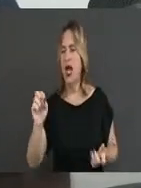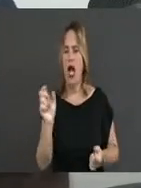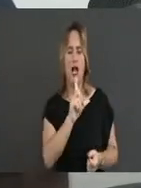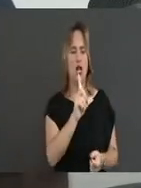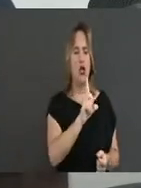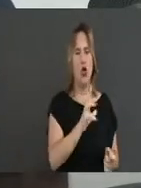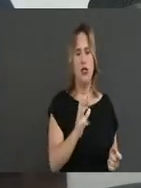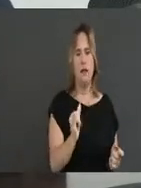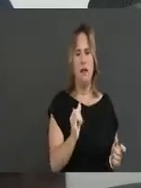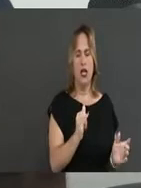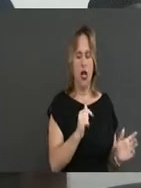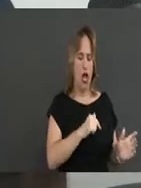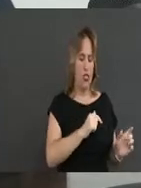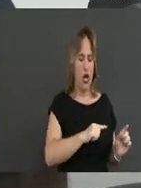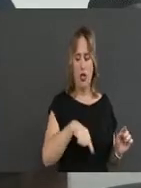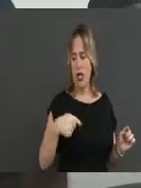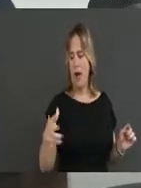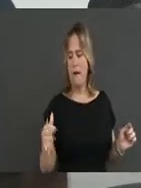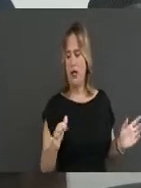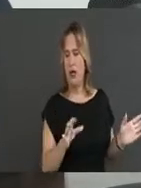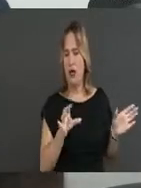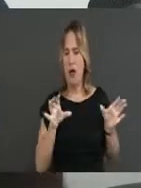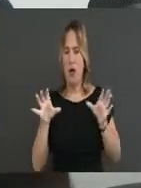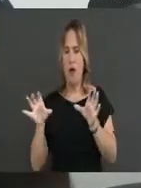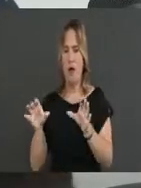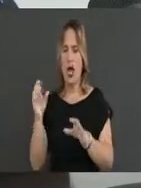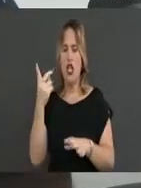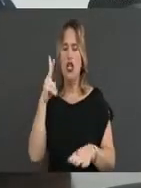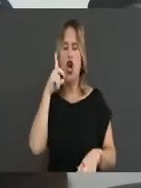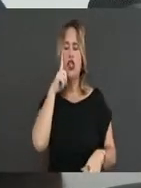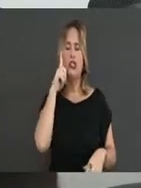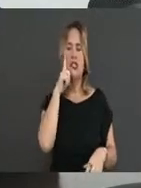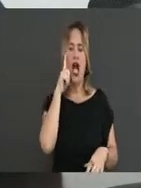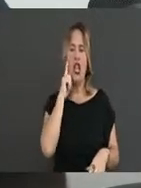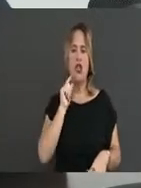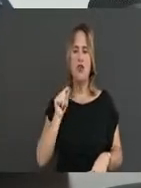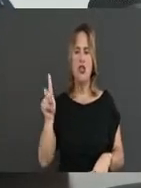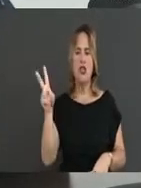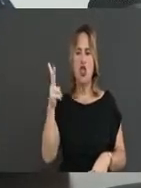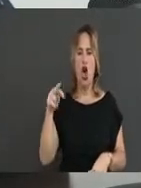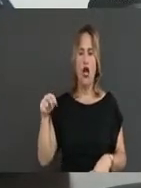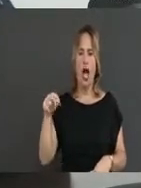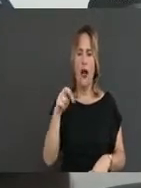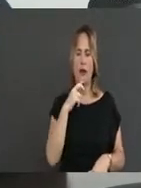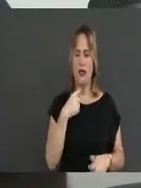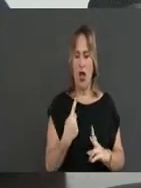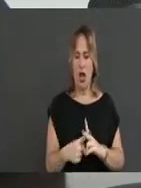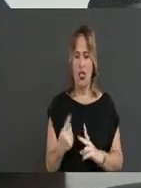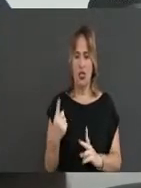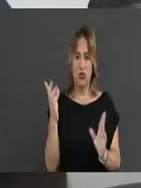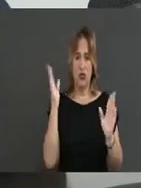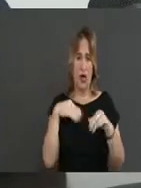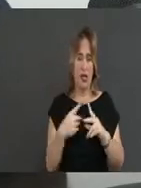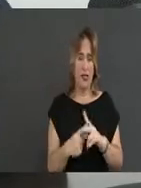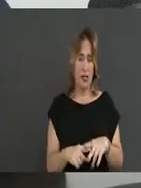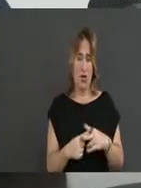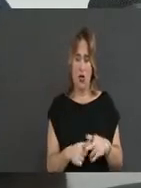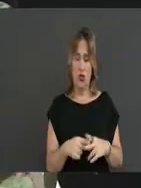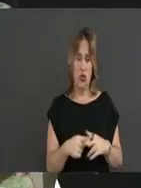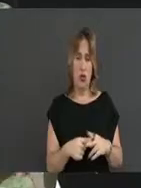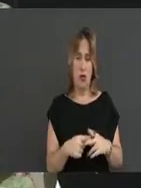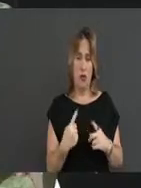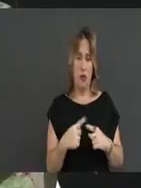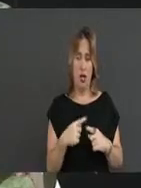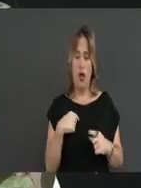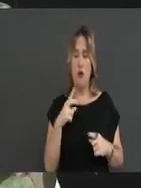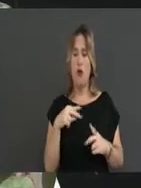y miércoles, que es el caso de Dos Caminos, que últimamente no tuvo solución en su arreglo y se